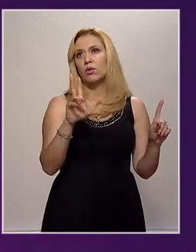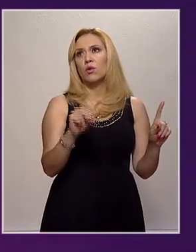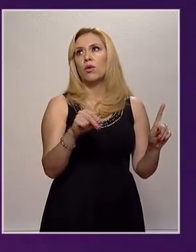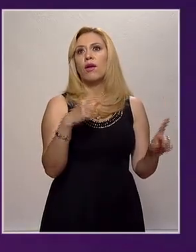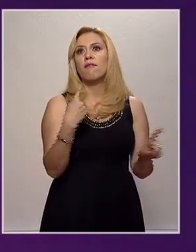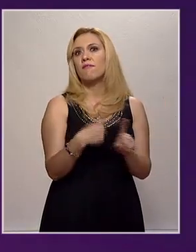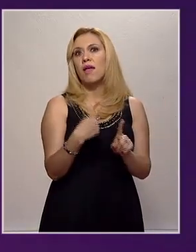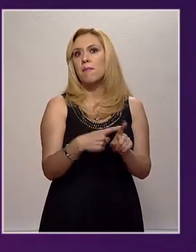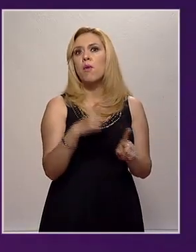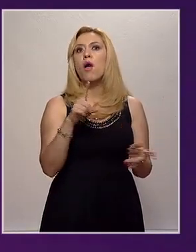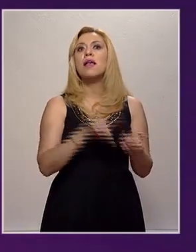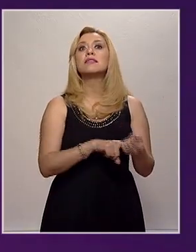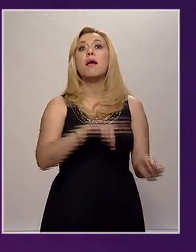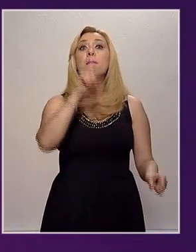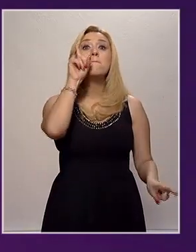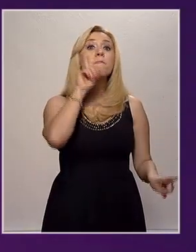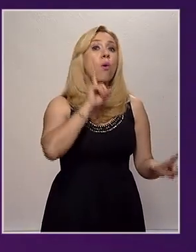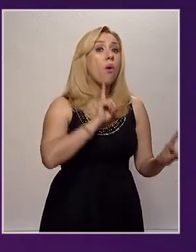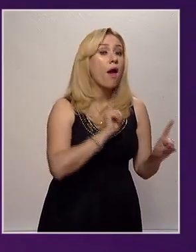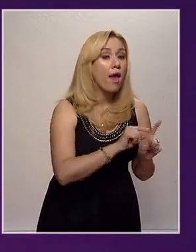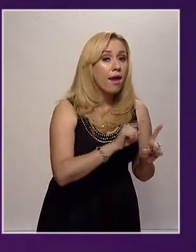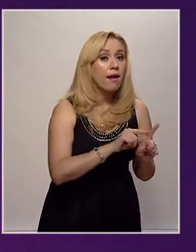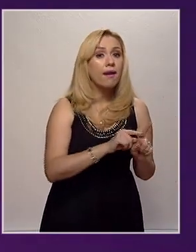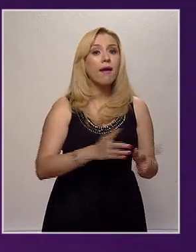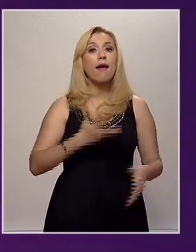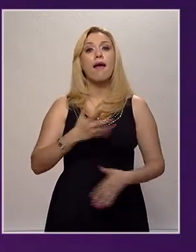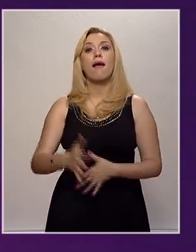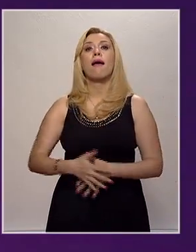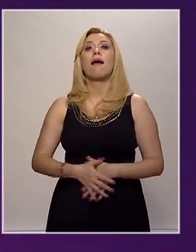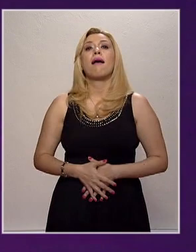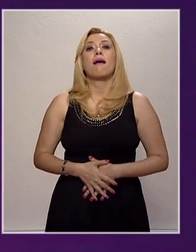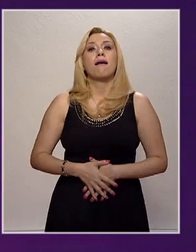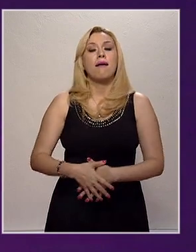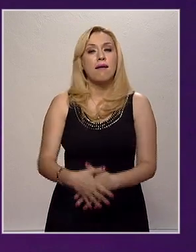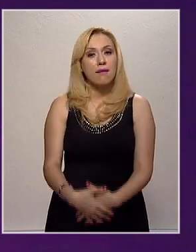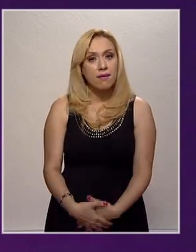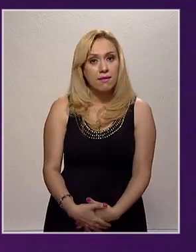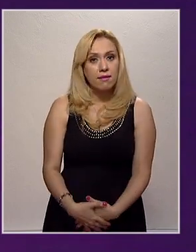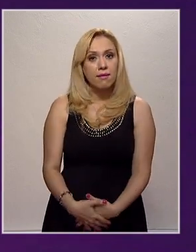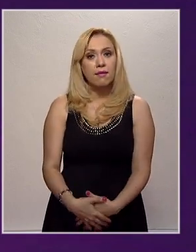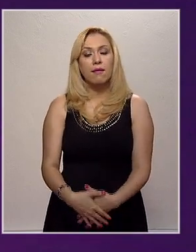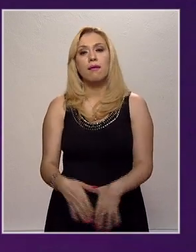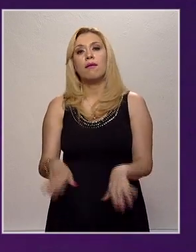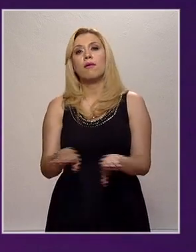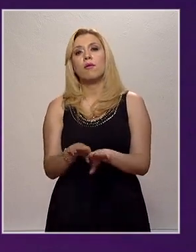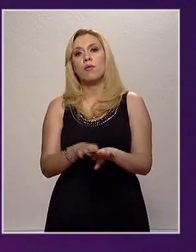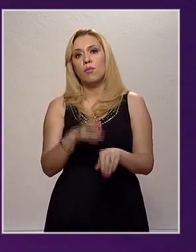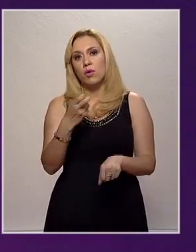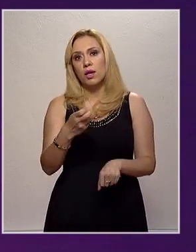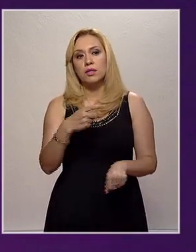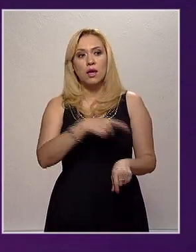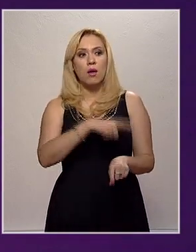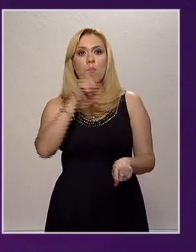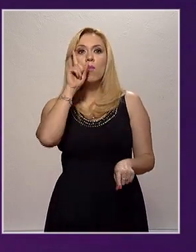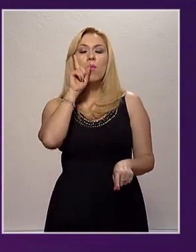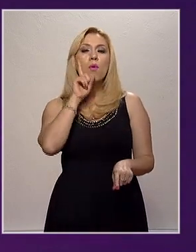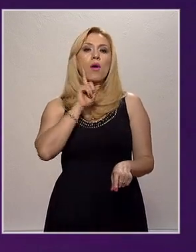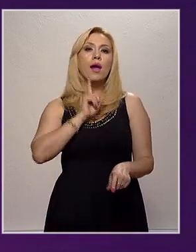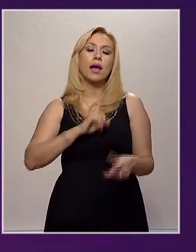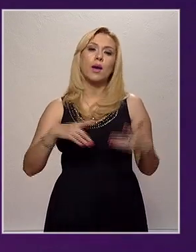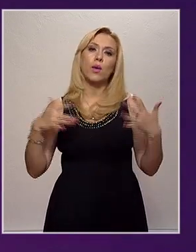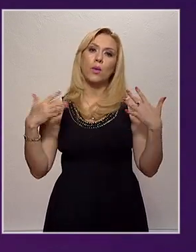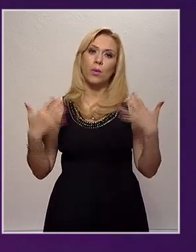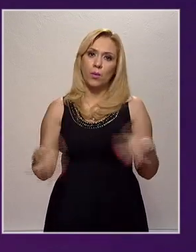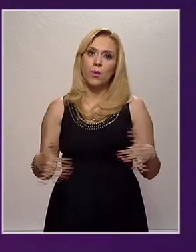una mujer, y entonces no solamente interviene esta percepción del paciente como menos que humano, sino como mujer, que como